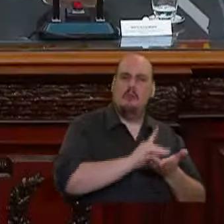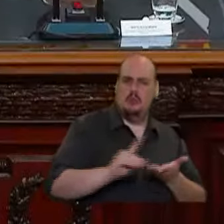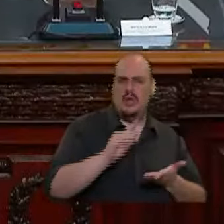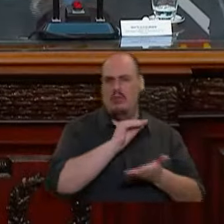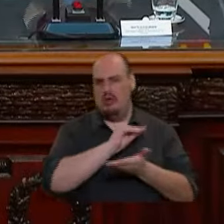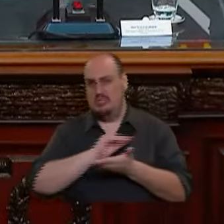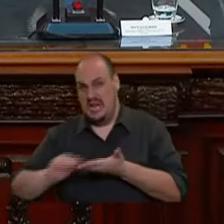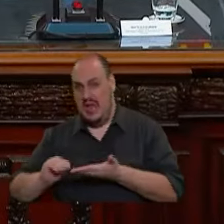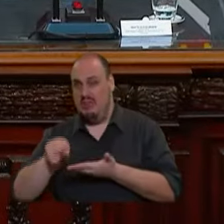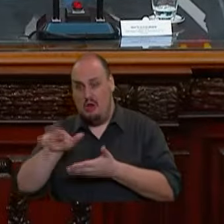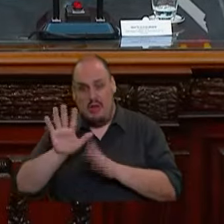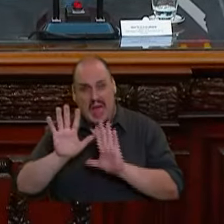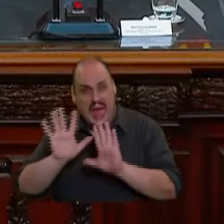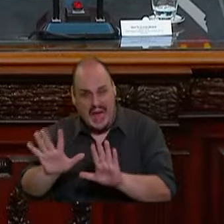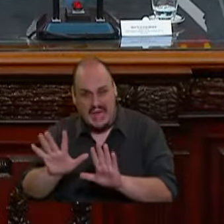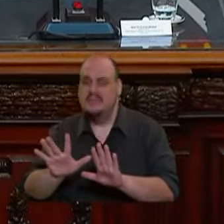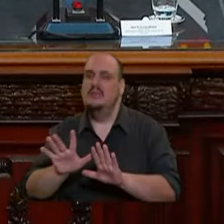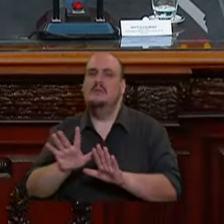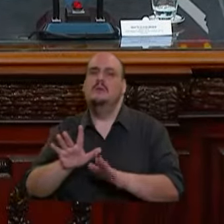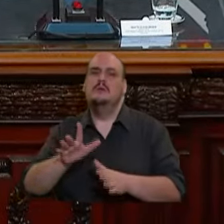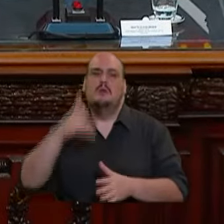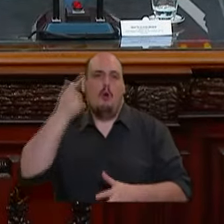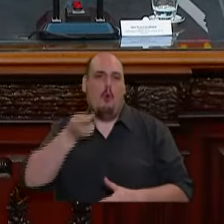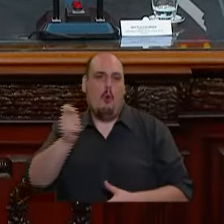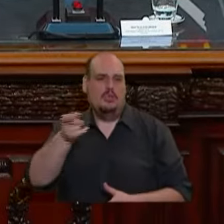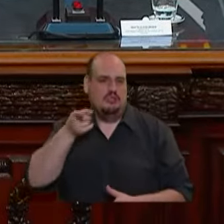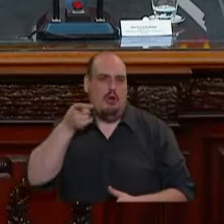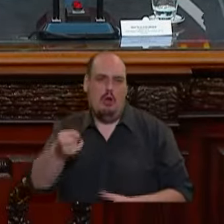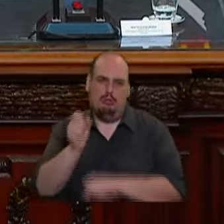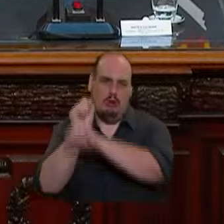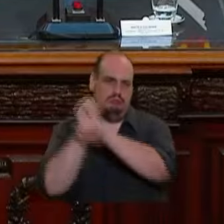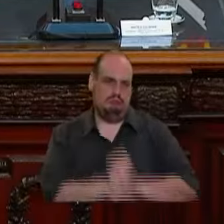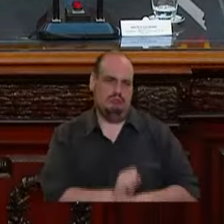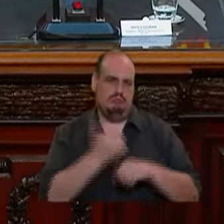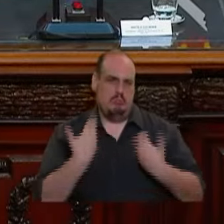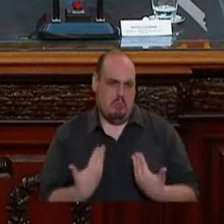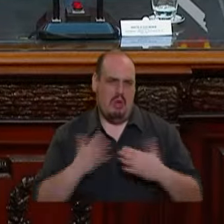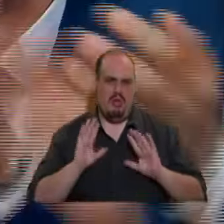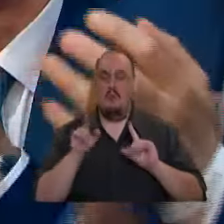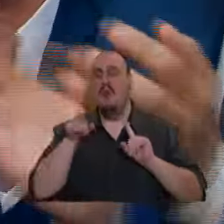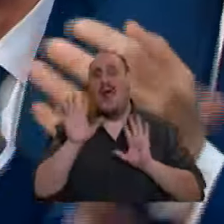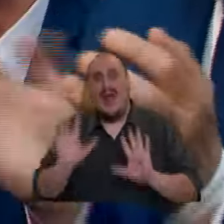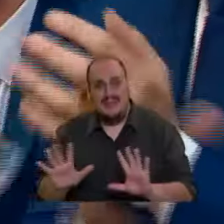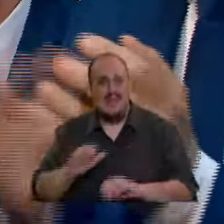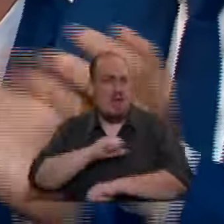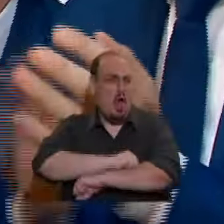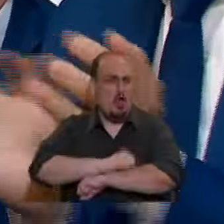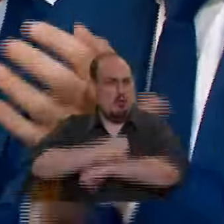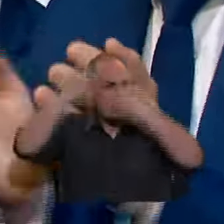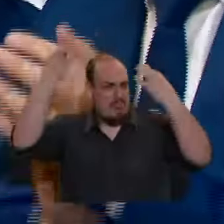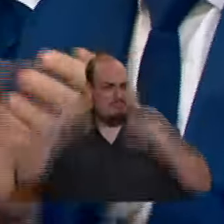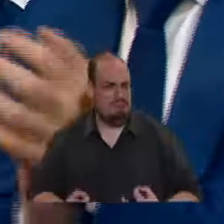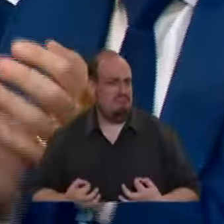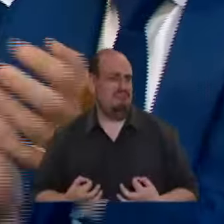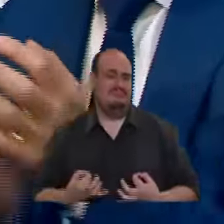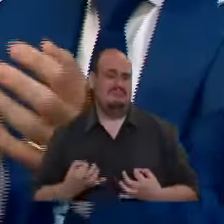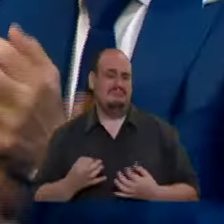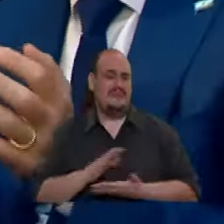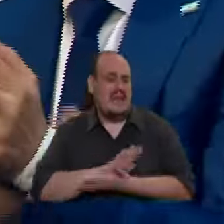monetaria para terminar de una vez por todas y para siempre con estas prácticas insostenibles moralmente y criminal.